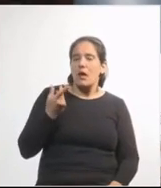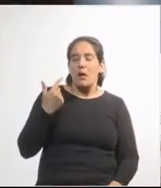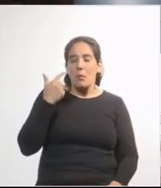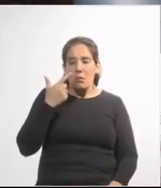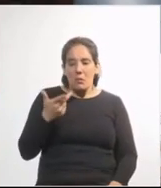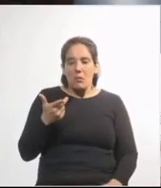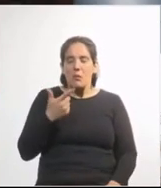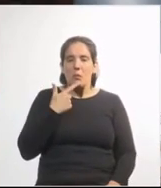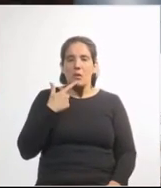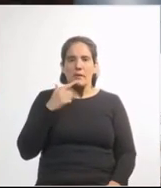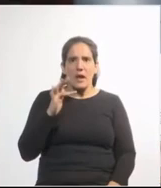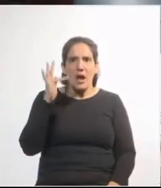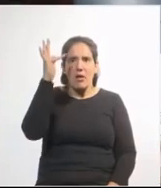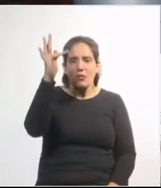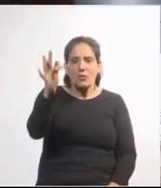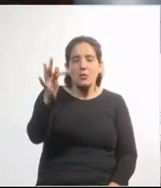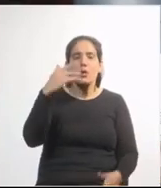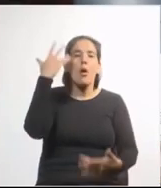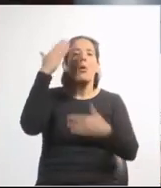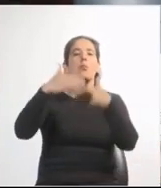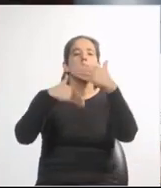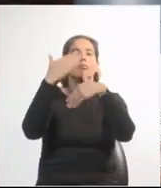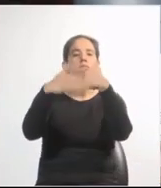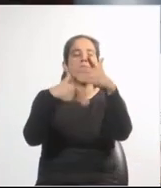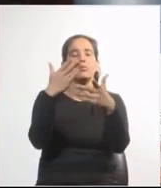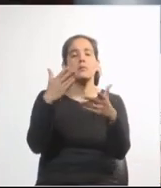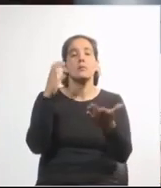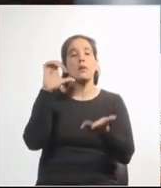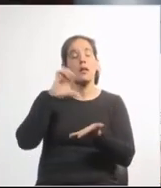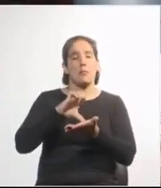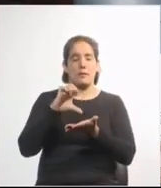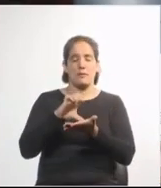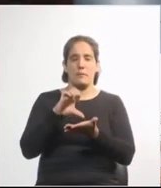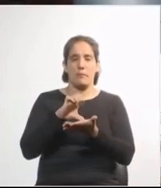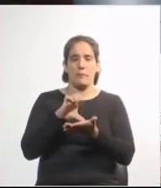que generen impacto en el desarrollo del país.